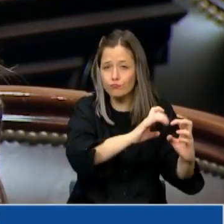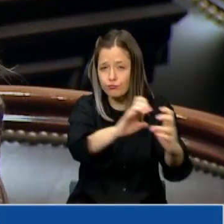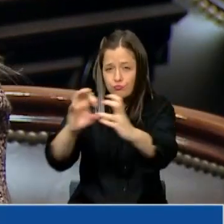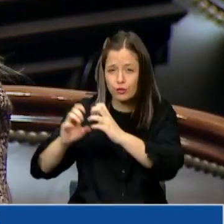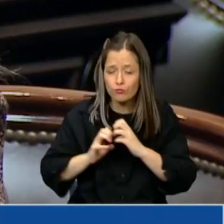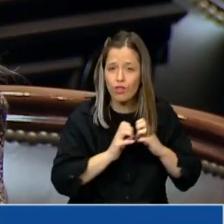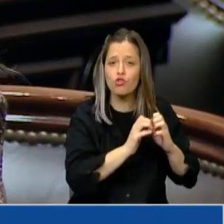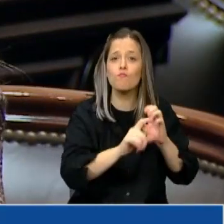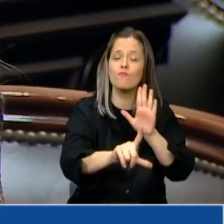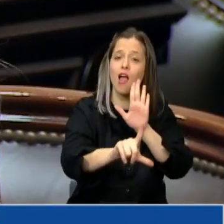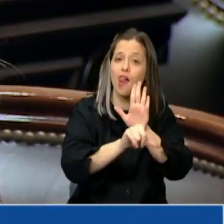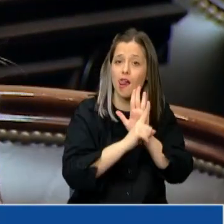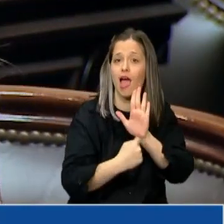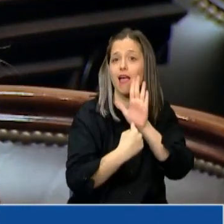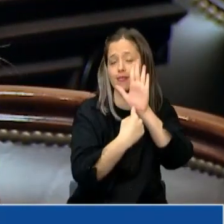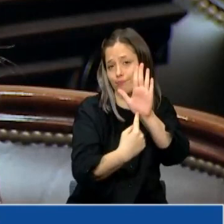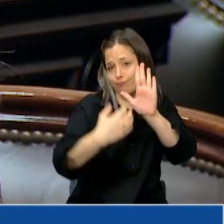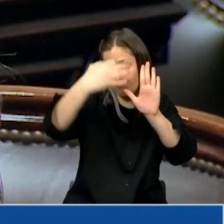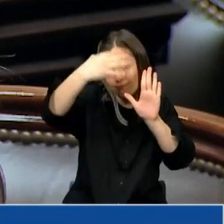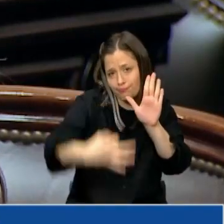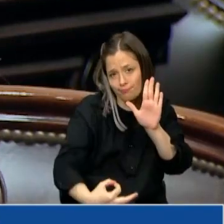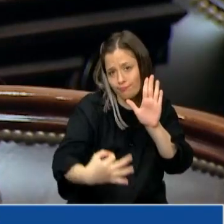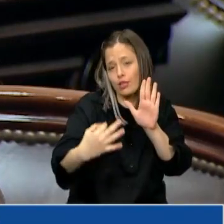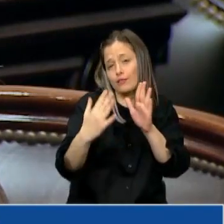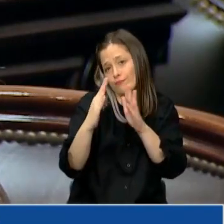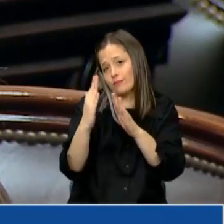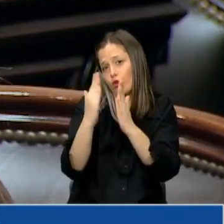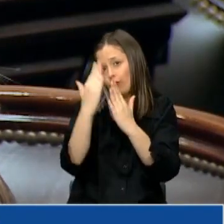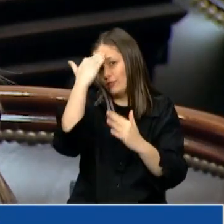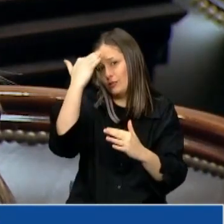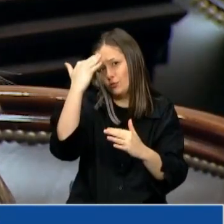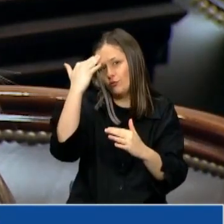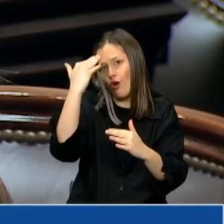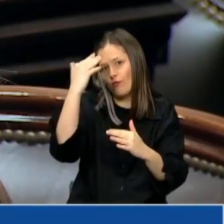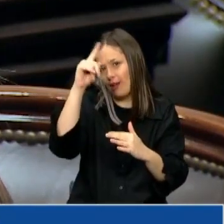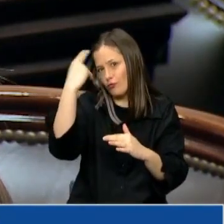da la legalidad que requiere constitucionalmente en materia